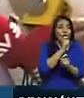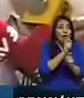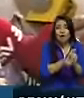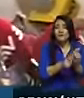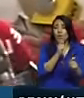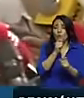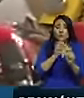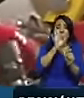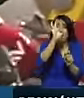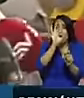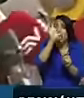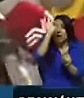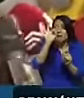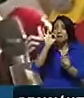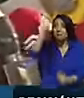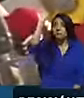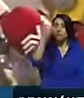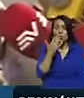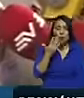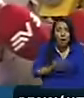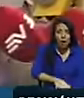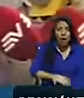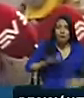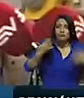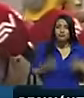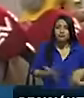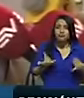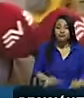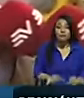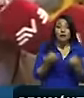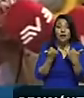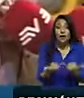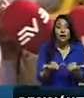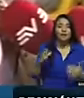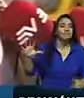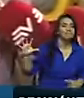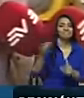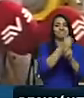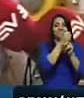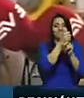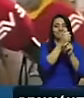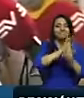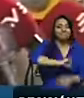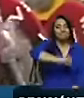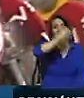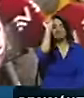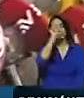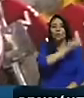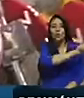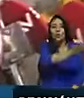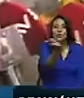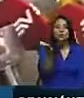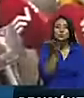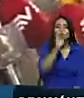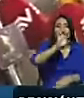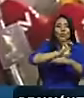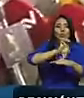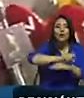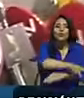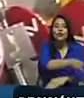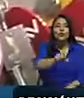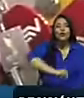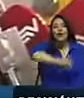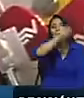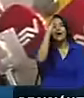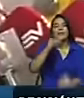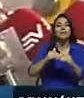investigadores sorprendidos el día de hoy es un triunfo pero un triunfo de ustedes de la patria del Ecuador de la